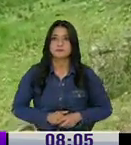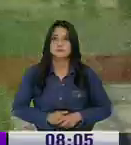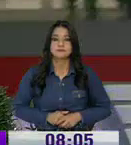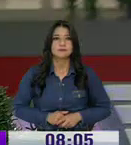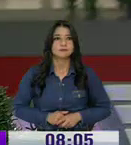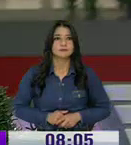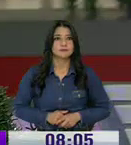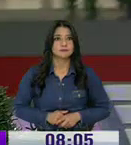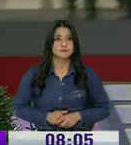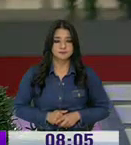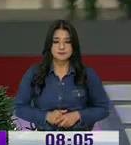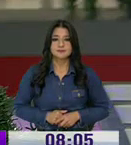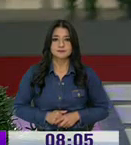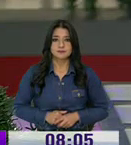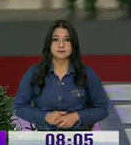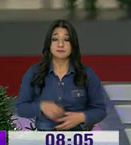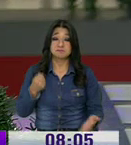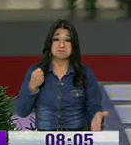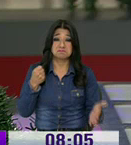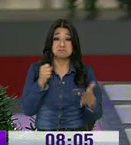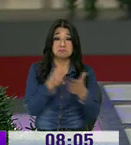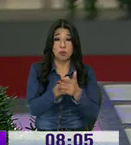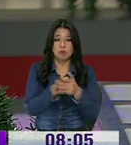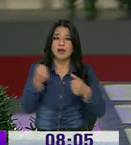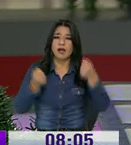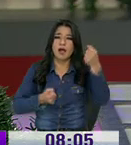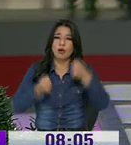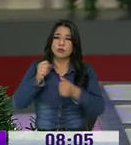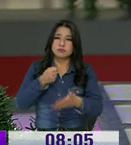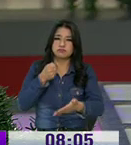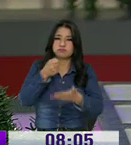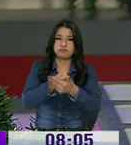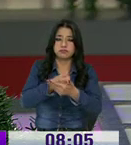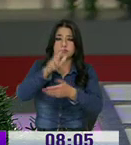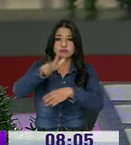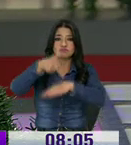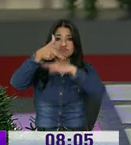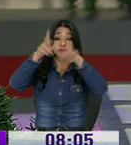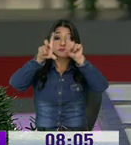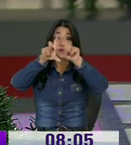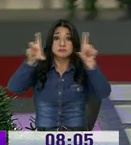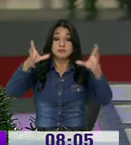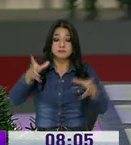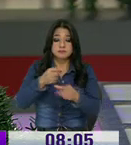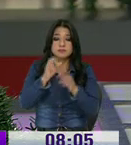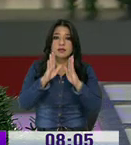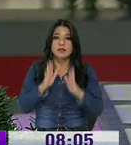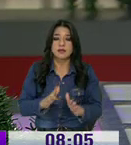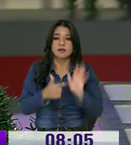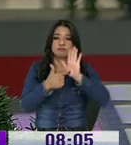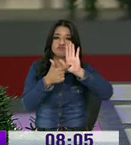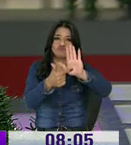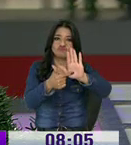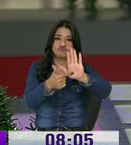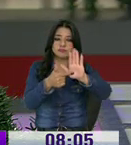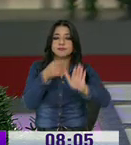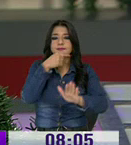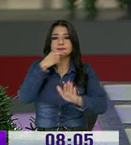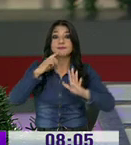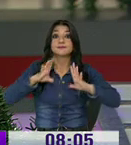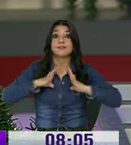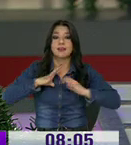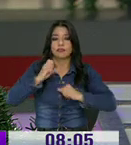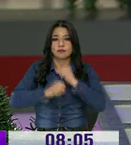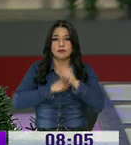Ramírez. Y varios accidentes de tránsito fueron captados por las cámaras de la Corporación para la Seguridad Ciudadana durante el feriado de